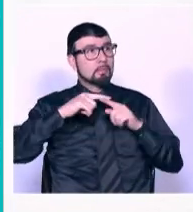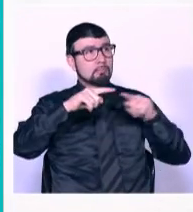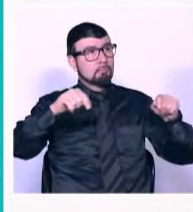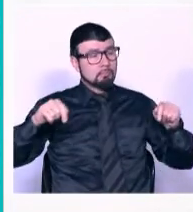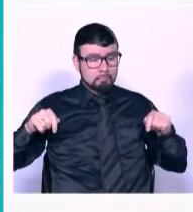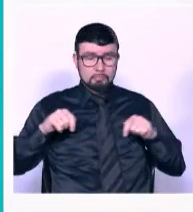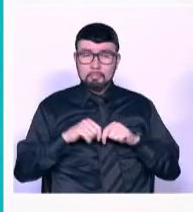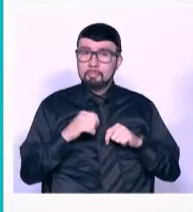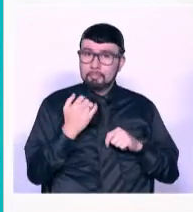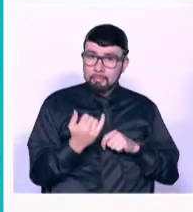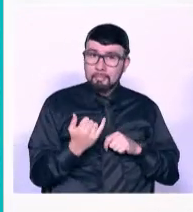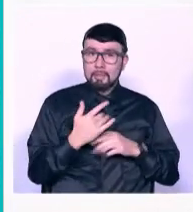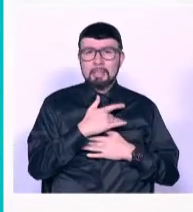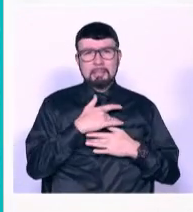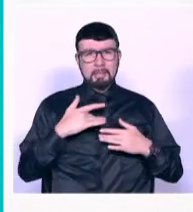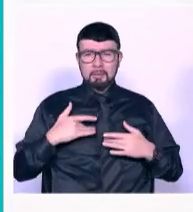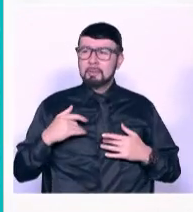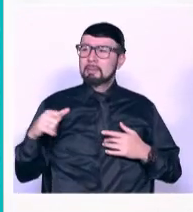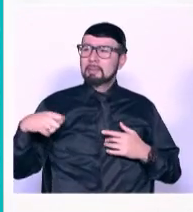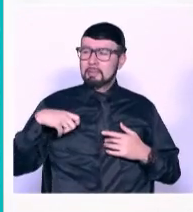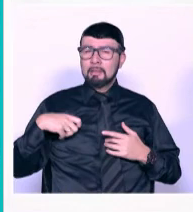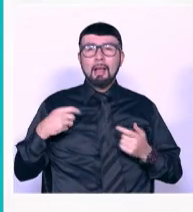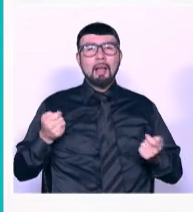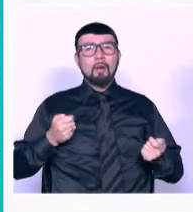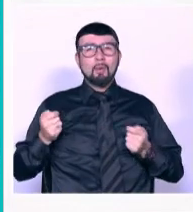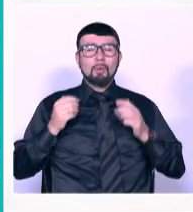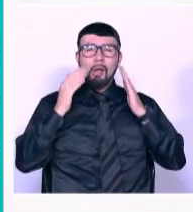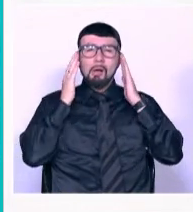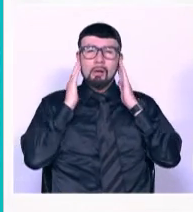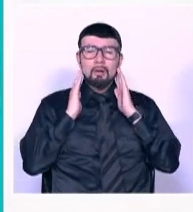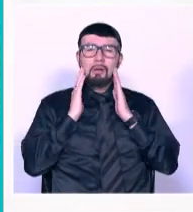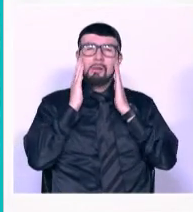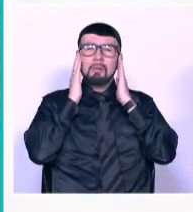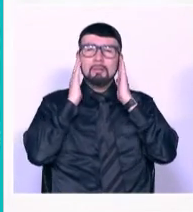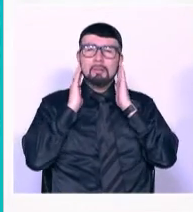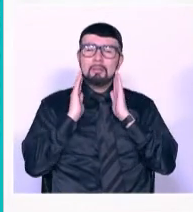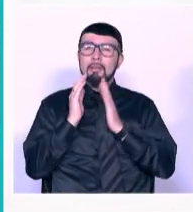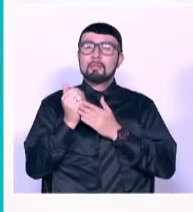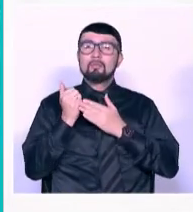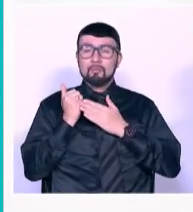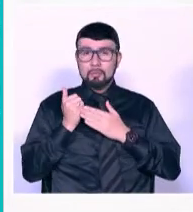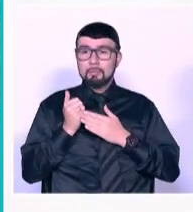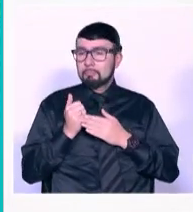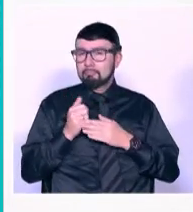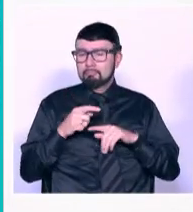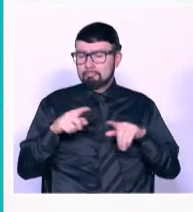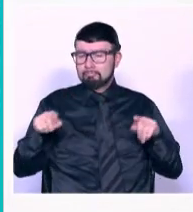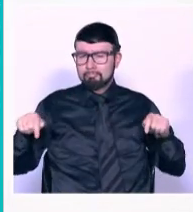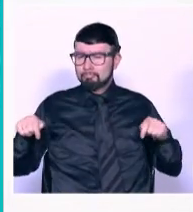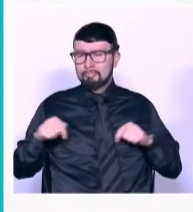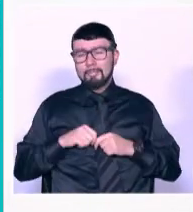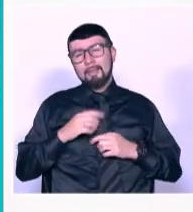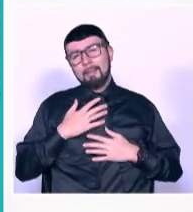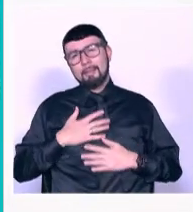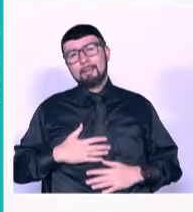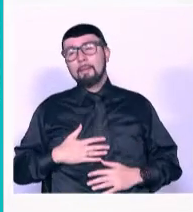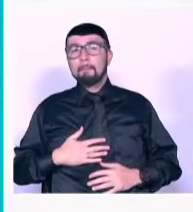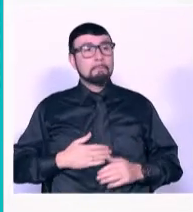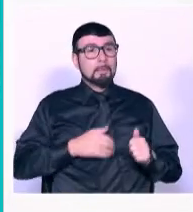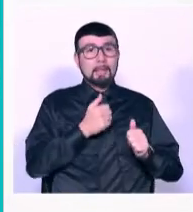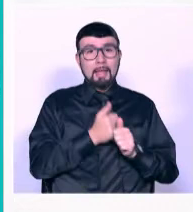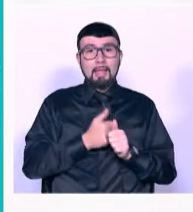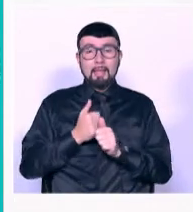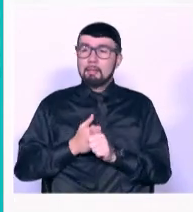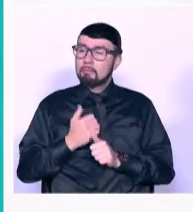unos tratamientos de masaje, les llamamos un spa. Un masaje para cada uno de